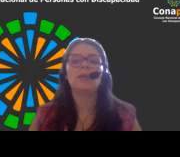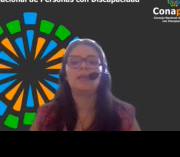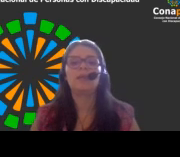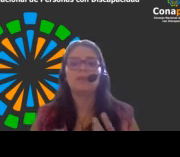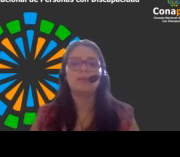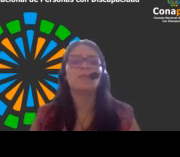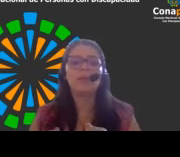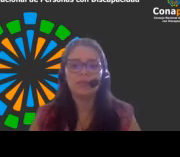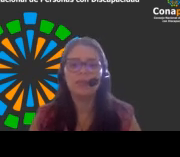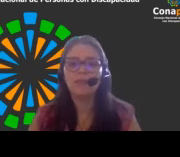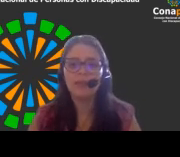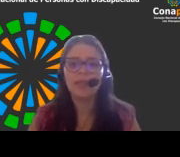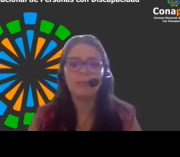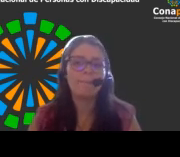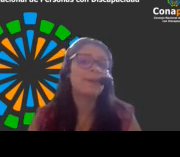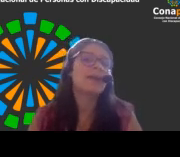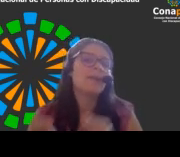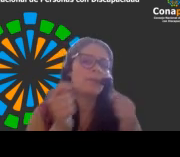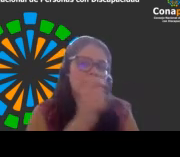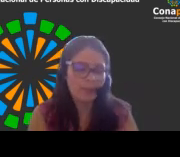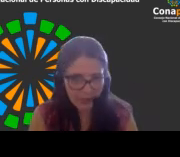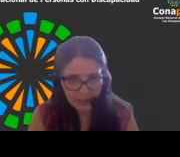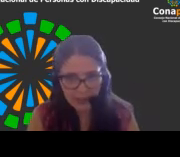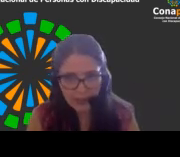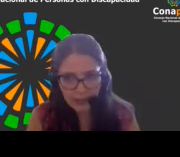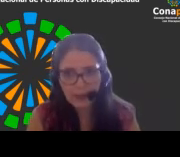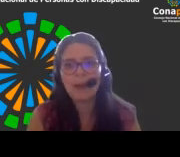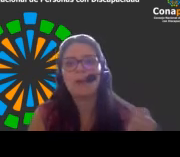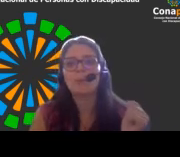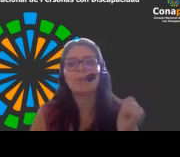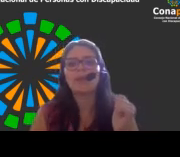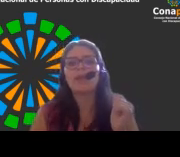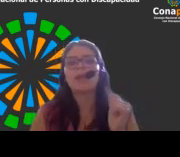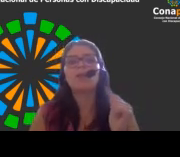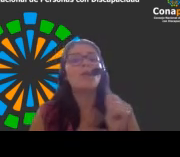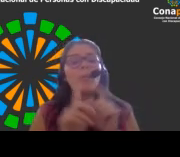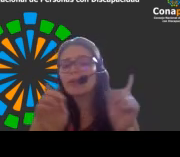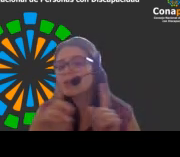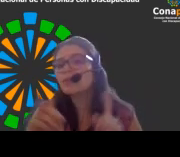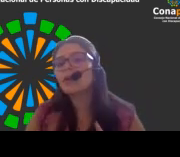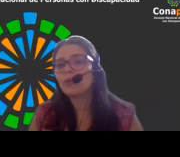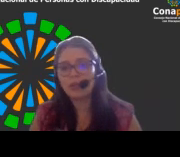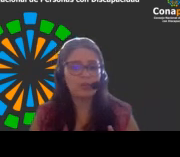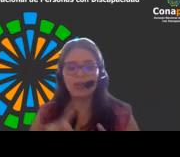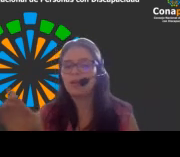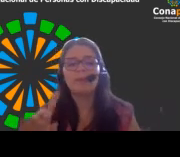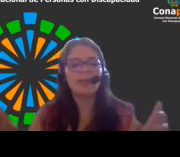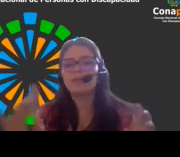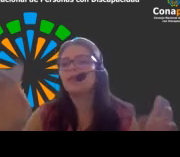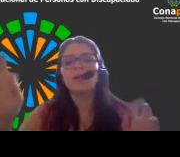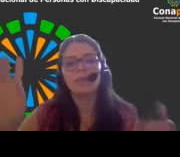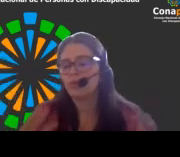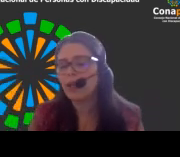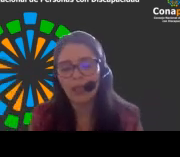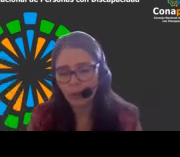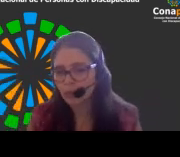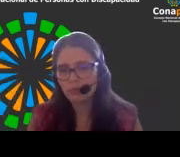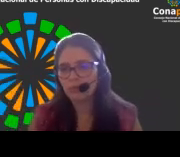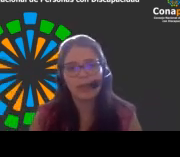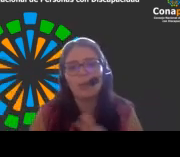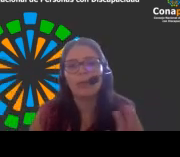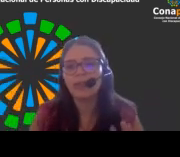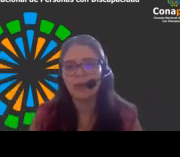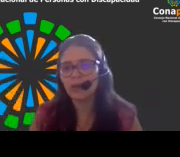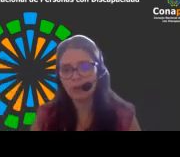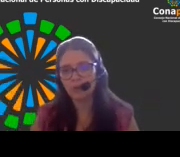voluntariamente decido voy a certificarme para poder aplicar a tal trabajo no puede ser una condicionante para decirle a la persona que